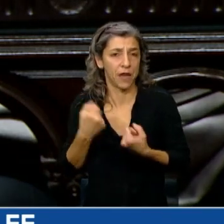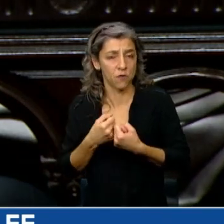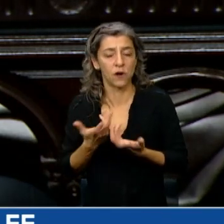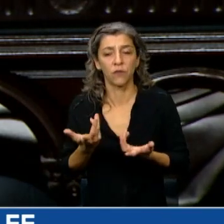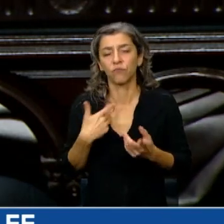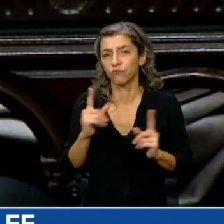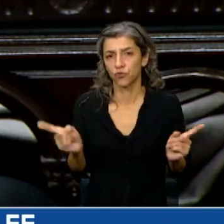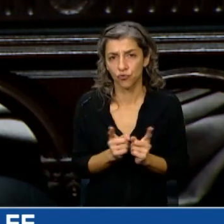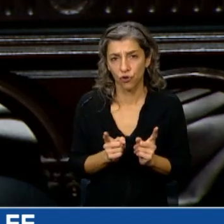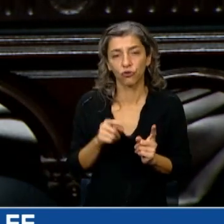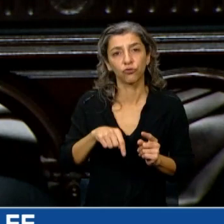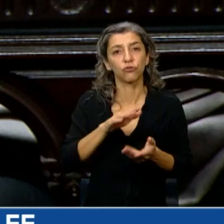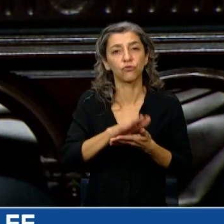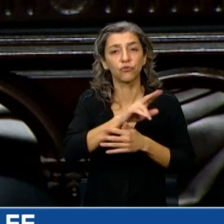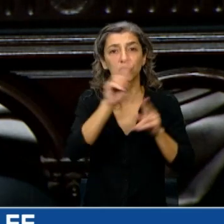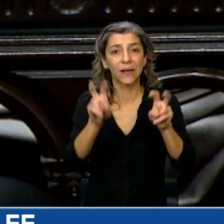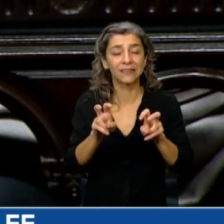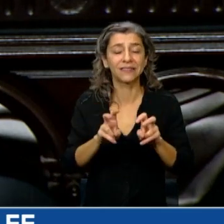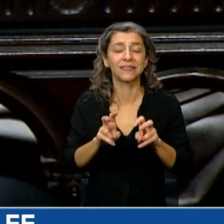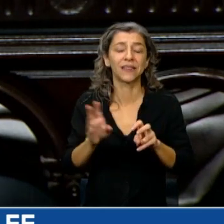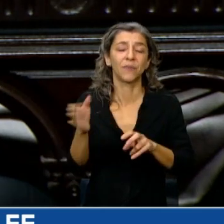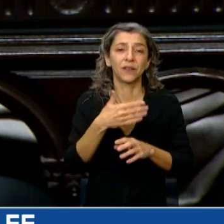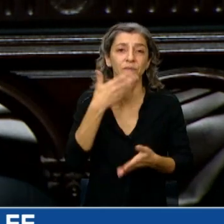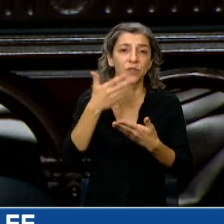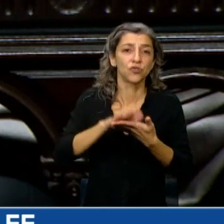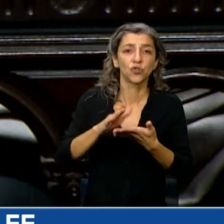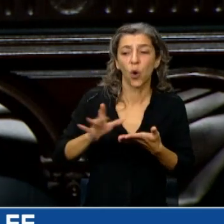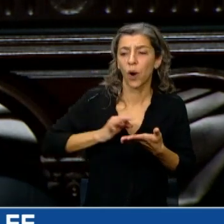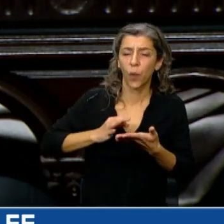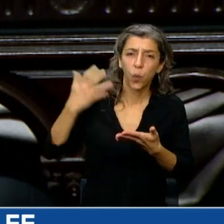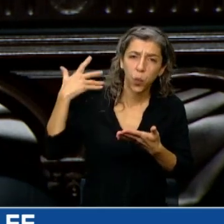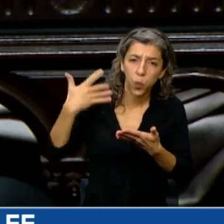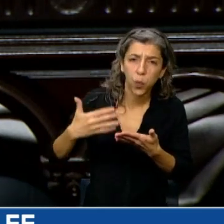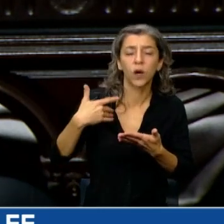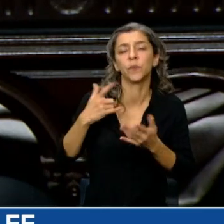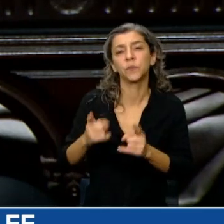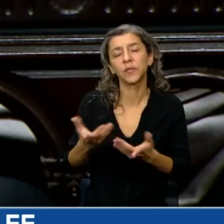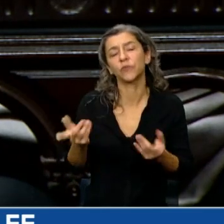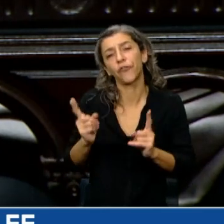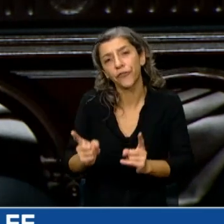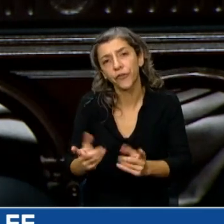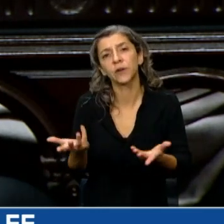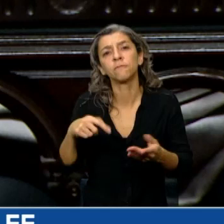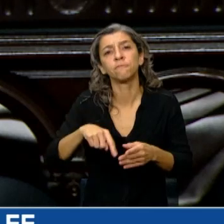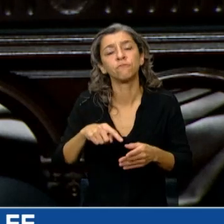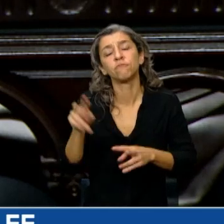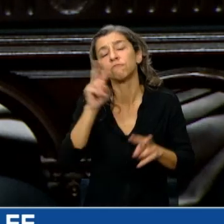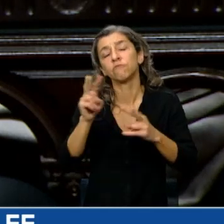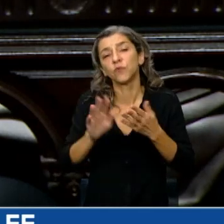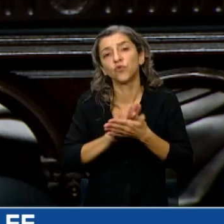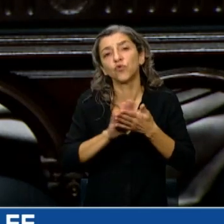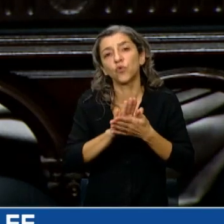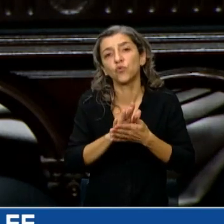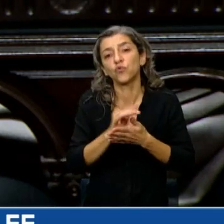Este tema, todos dijeron los años que hace que está dando vuelta y que hoy se le encuentra una alternativa, un